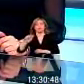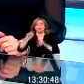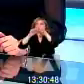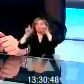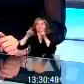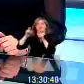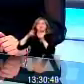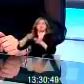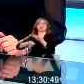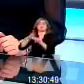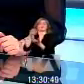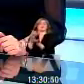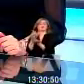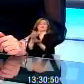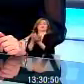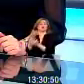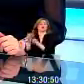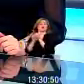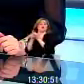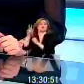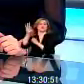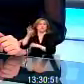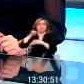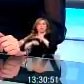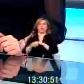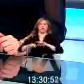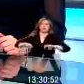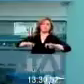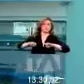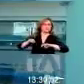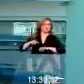a la entidad, estuvo intervenida en el 2019.